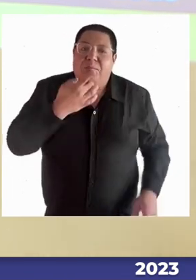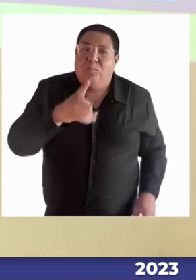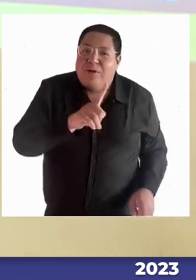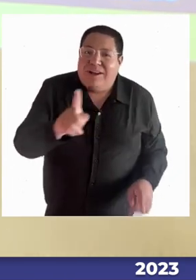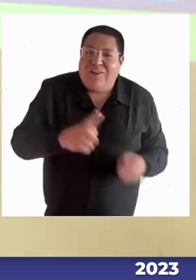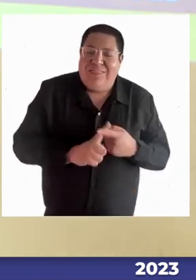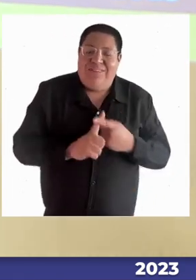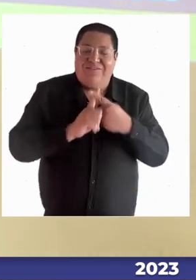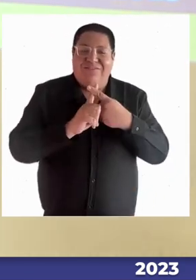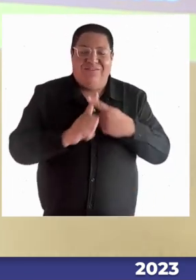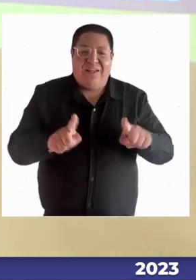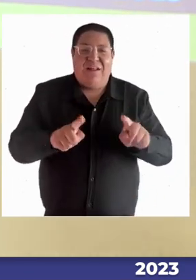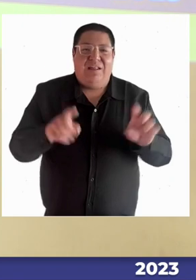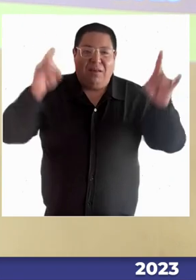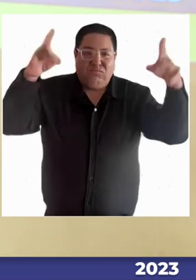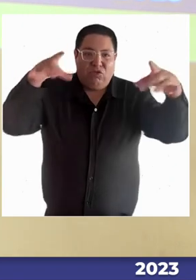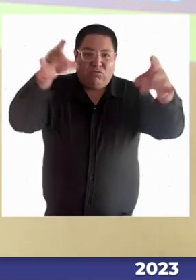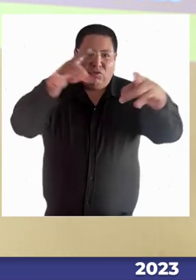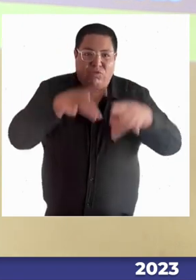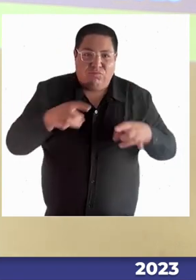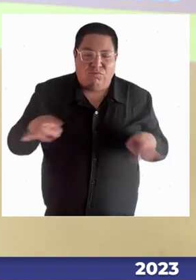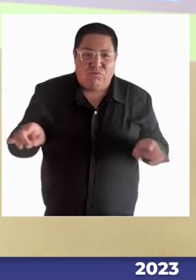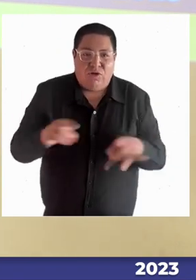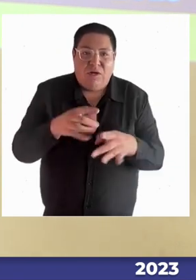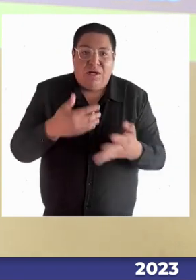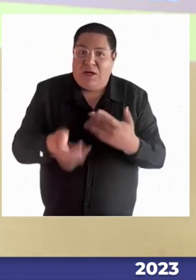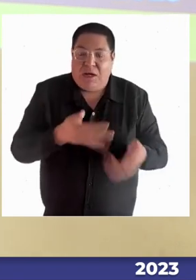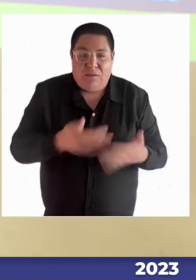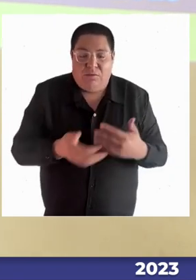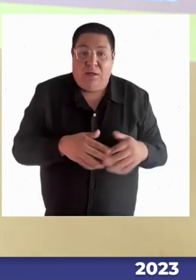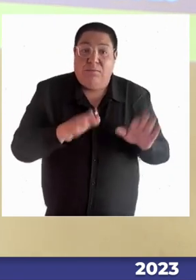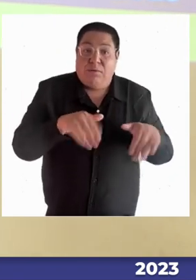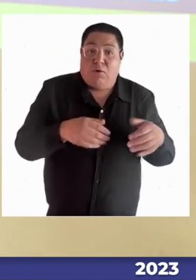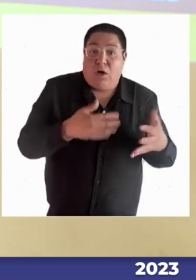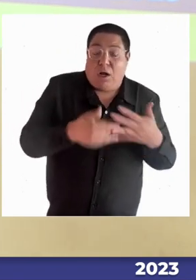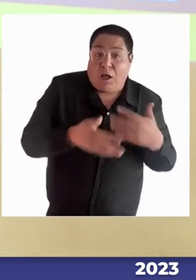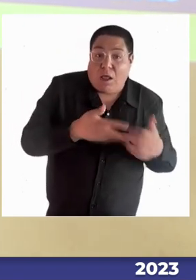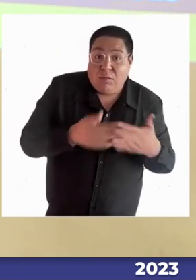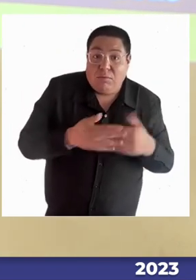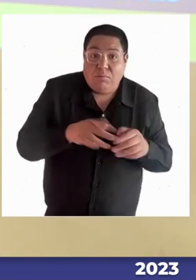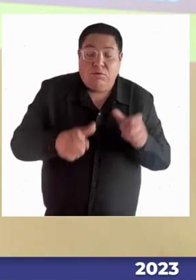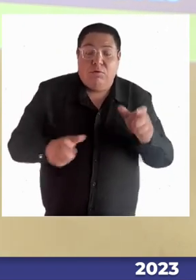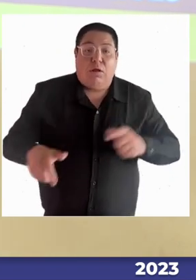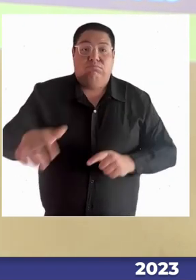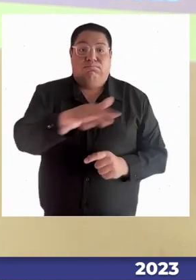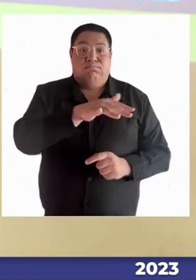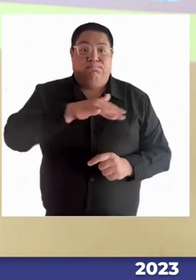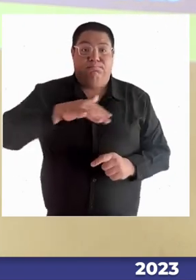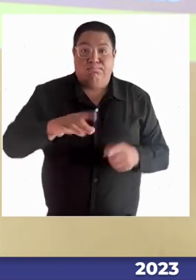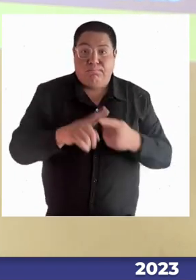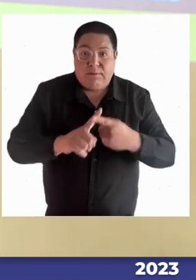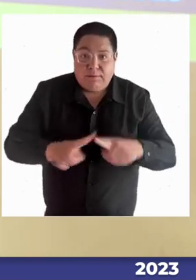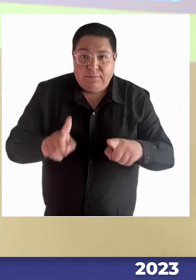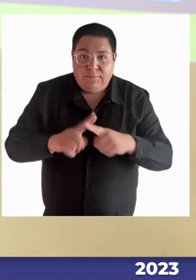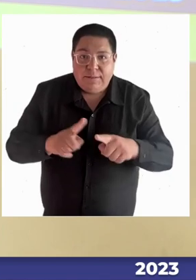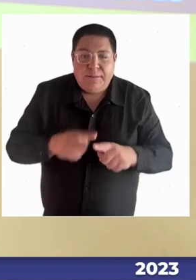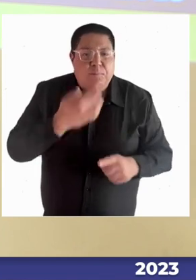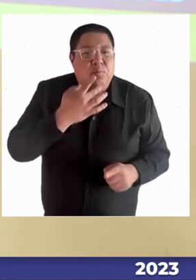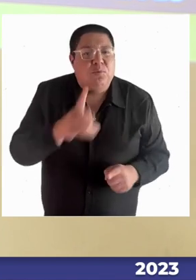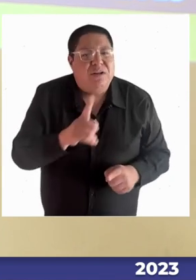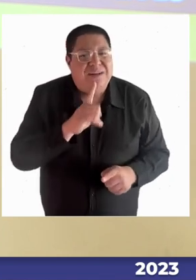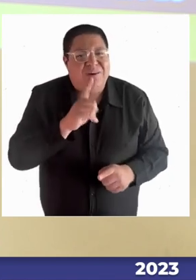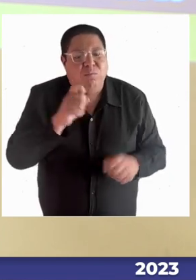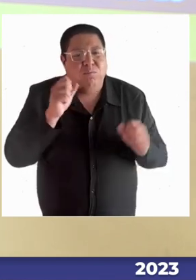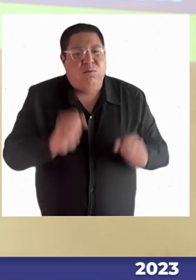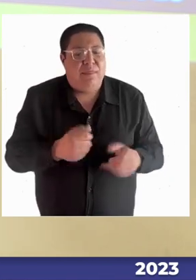lo decía Ricardo Sifuente, somos todos diferentes y eso es una norma evidente, somos todos diferentes y qué bueno que